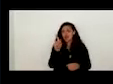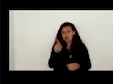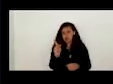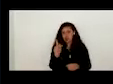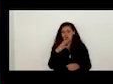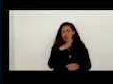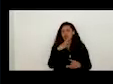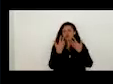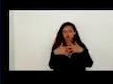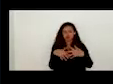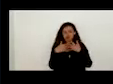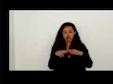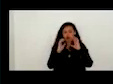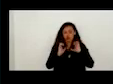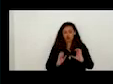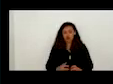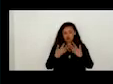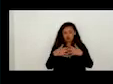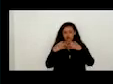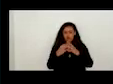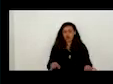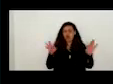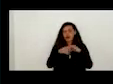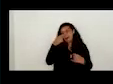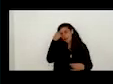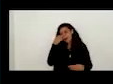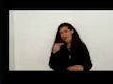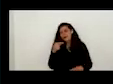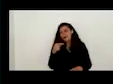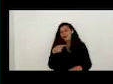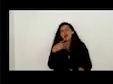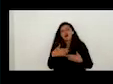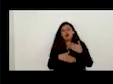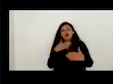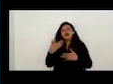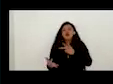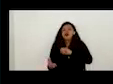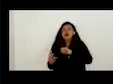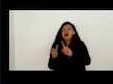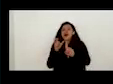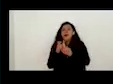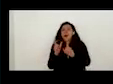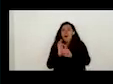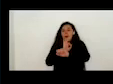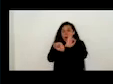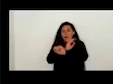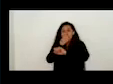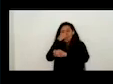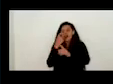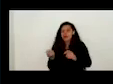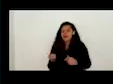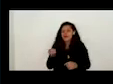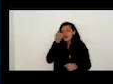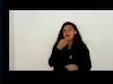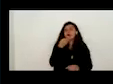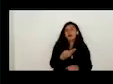nuestro organismo para mantener también los procesos de defensa y un crecimiento adecuado. Esas grasas también